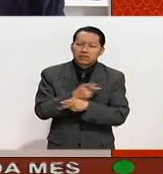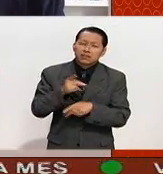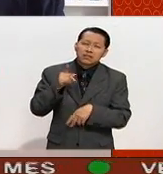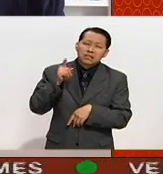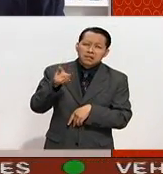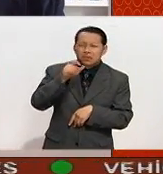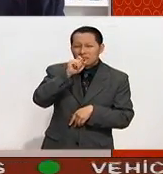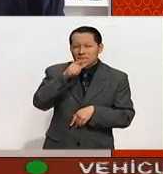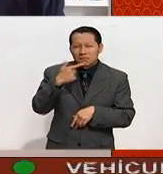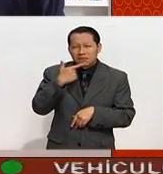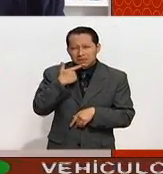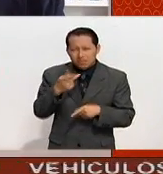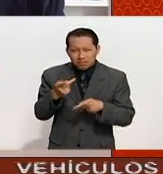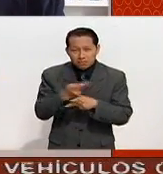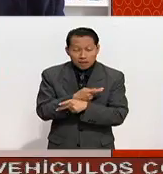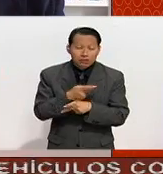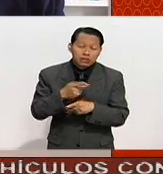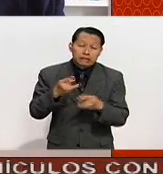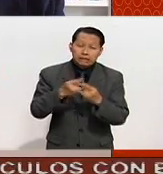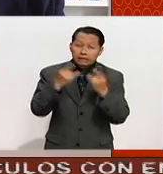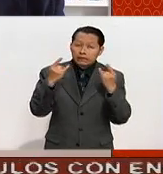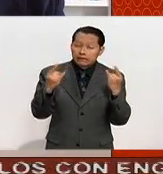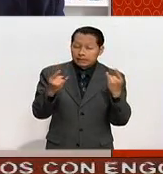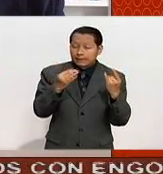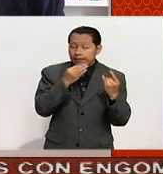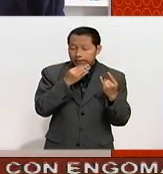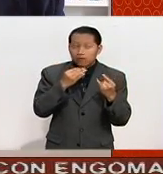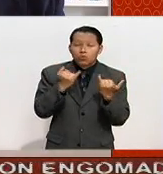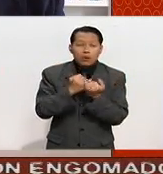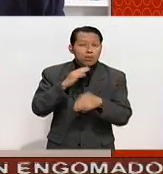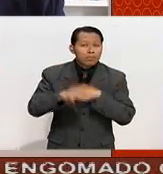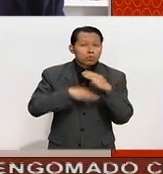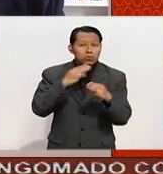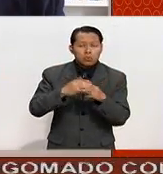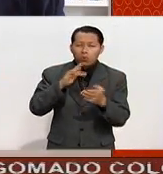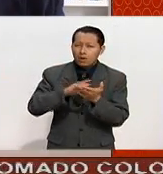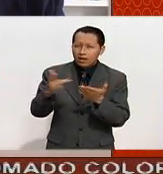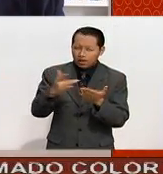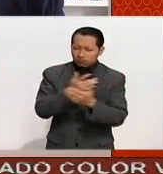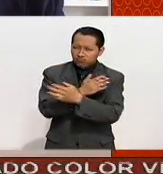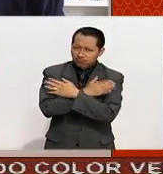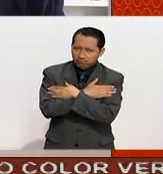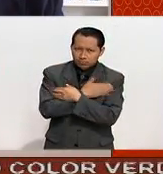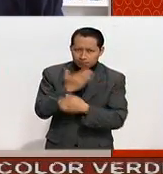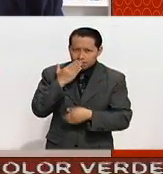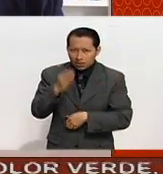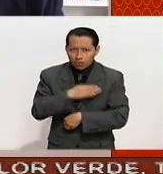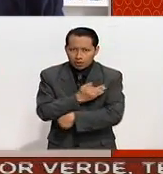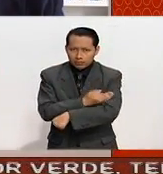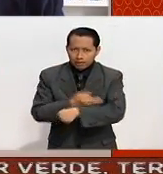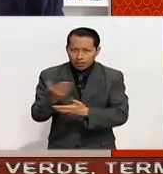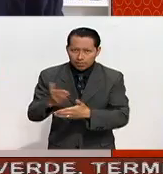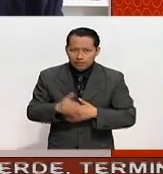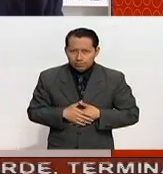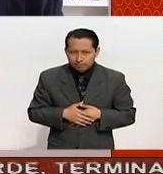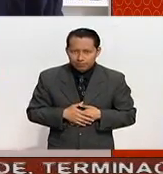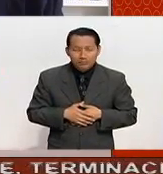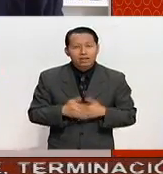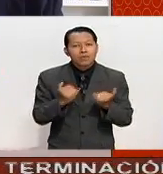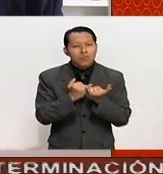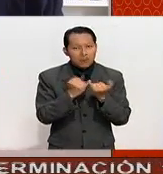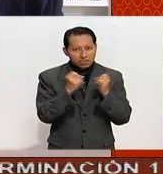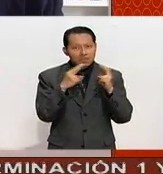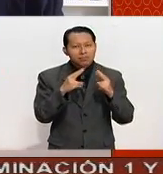allá, un momento histórico en Europa, pero también en todo el mundo. Muchísimas gracias, un fuerte abrazo, buenas tardes. Igualmente. Hasta luego. Buen fin de